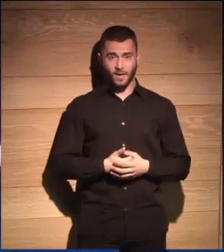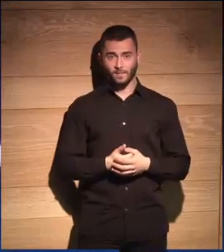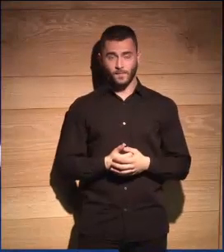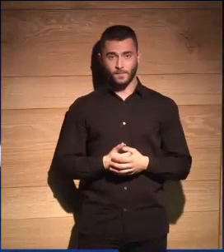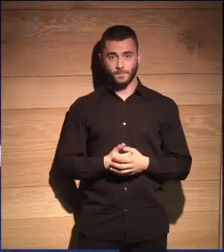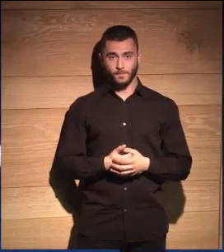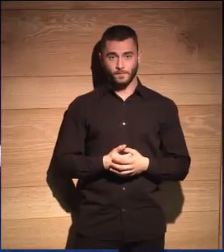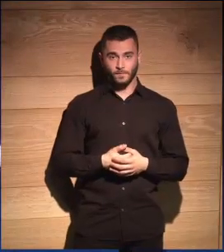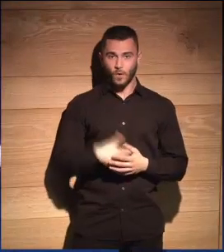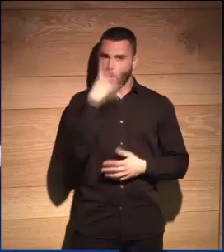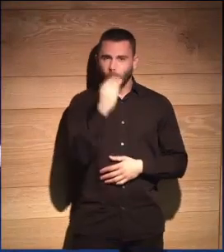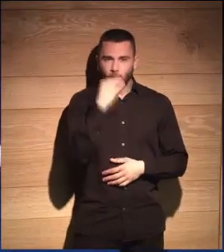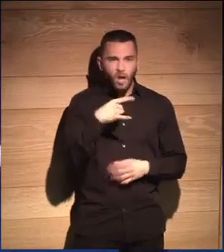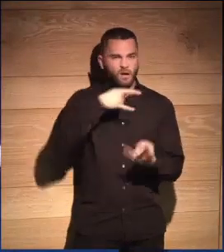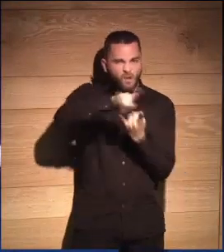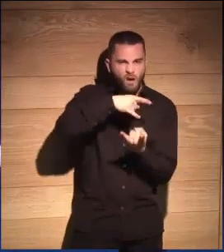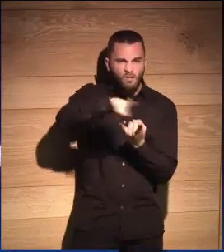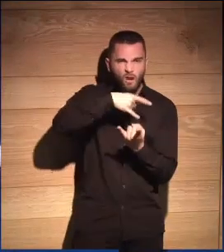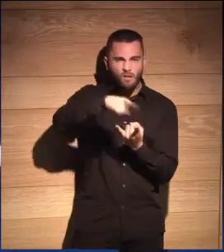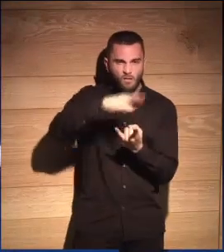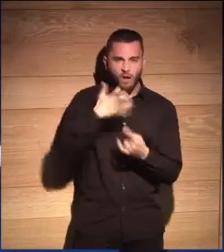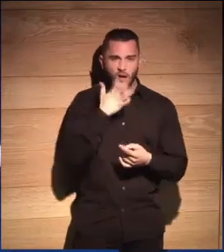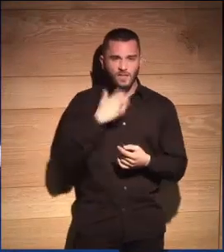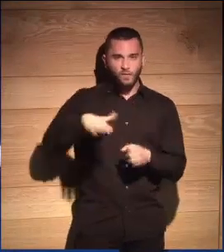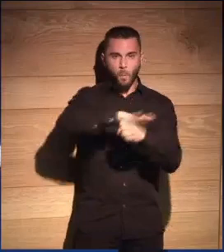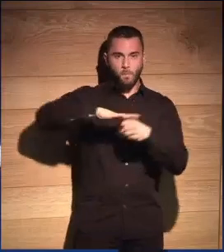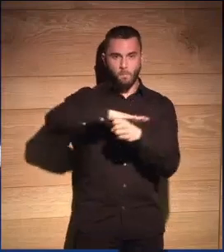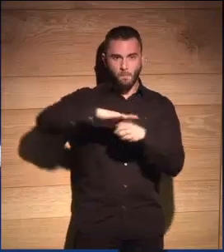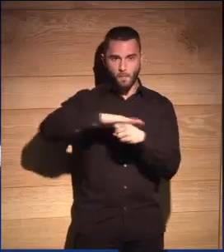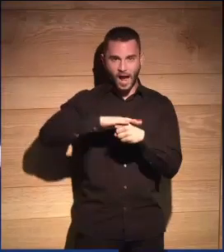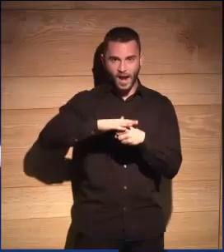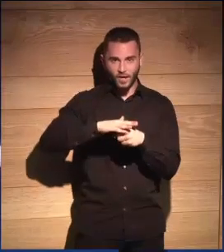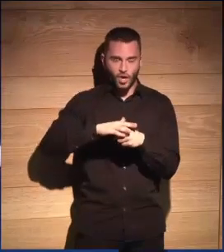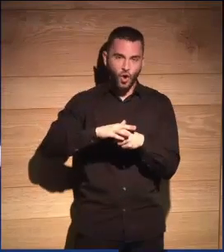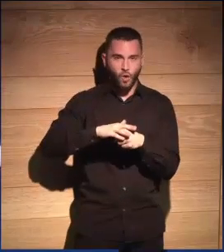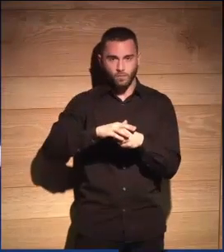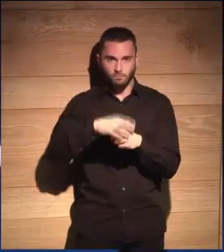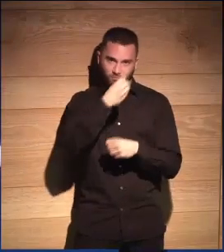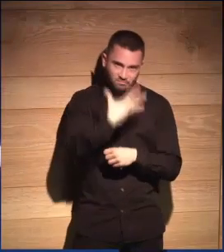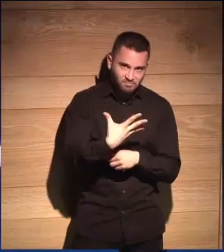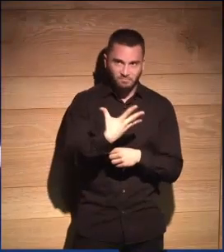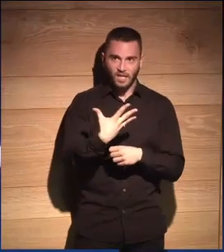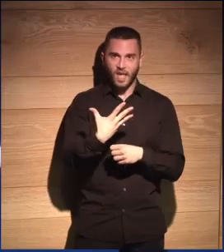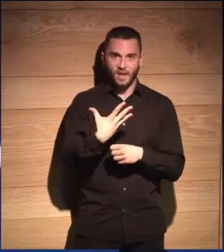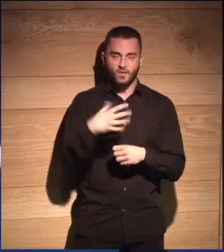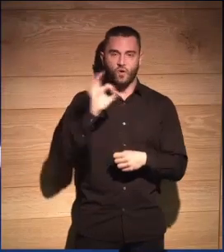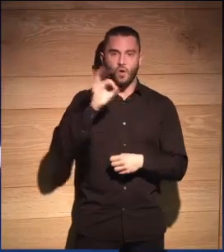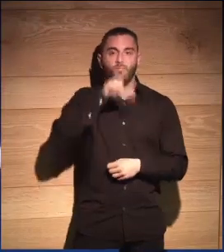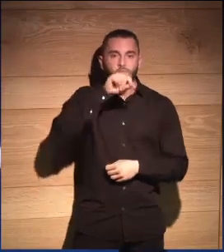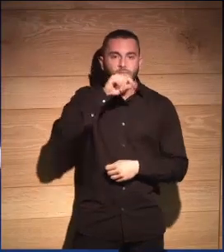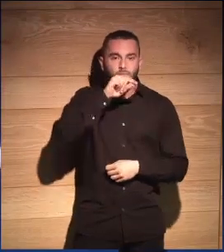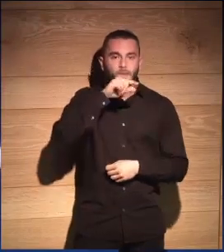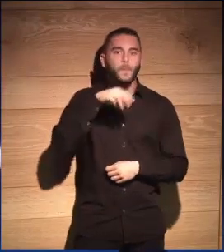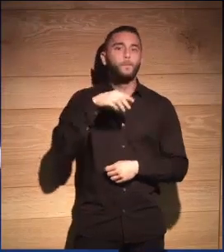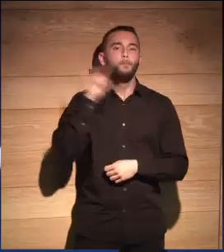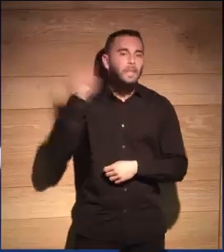no podemos escuchar a un perro ladrando en un barrio residencial, o no podemos escuchar a pajaritos piando, porque son los propios